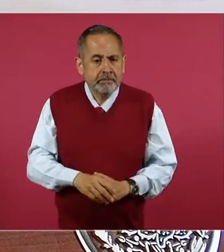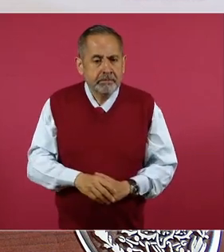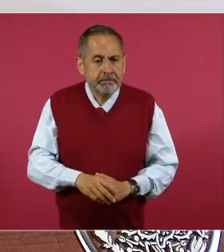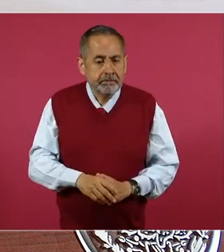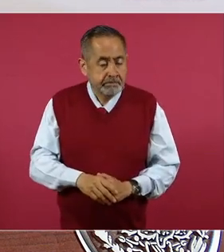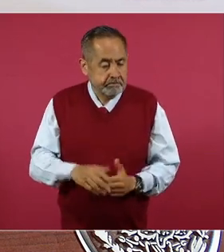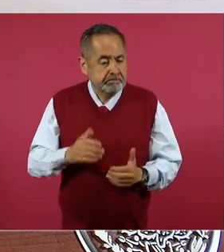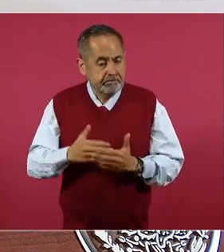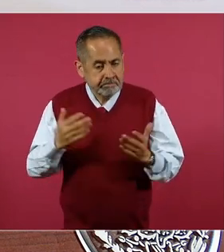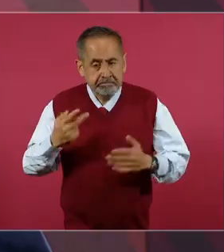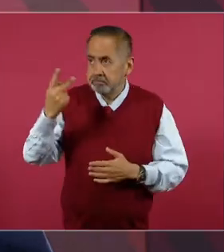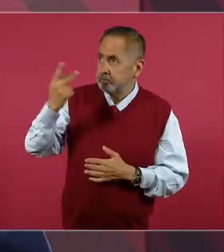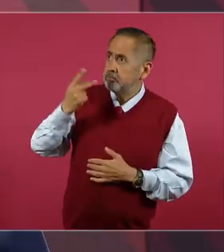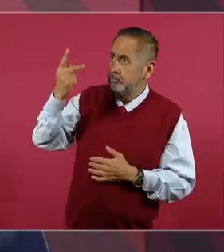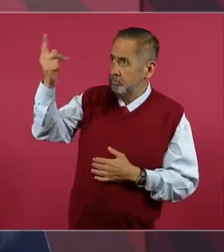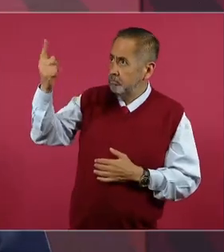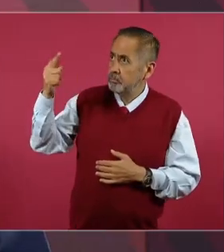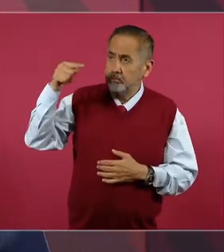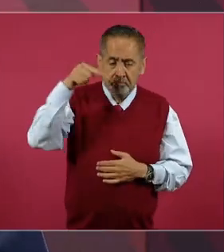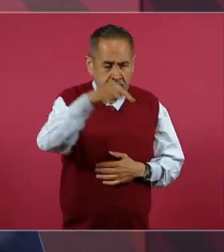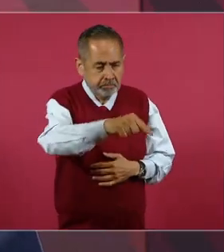Resulta que se les pide eso,